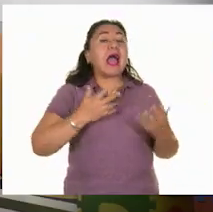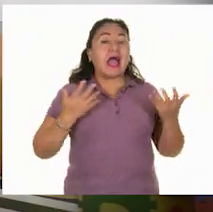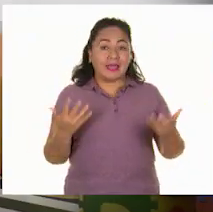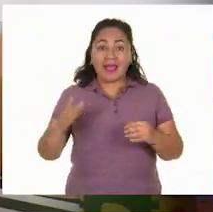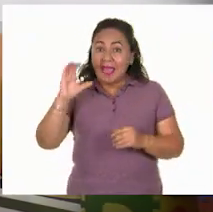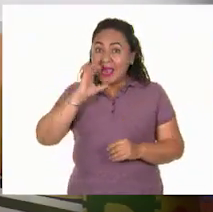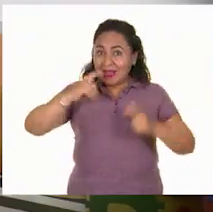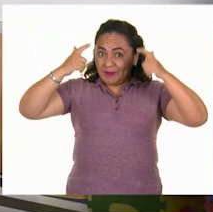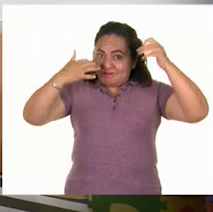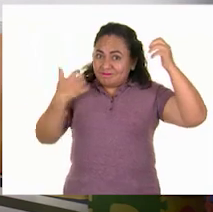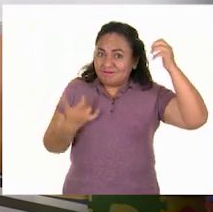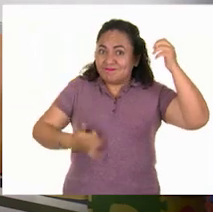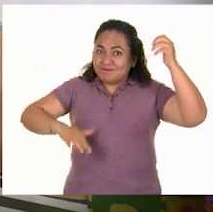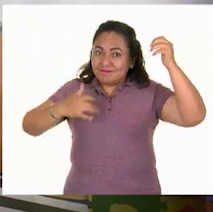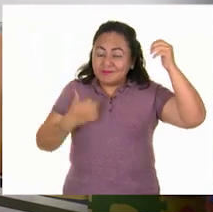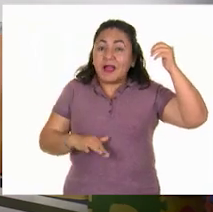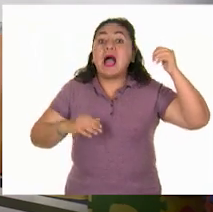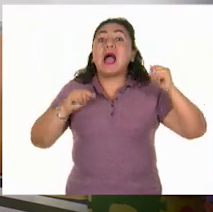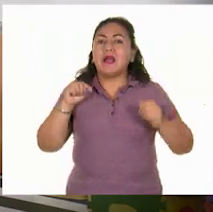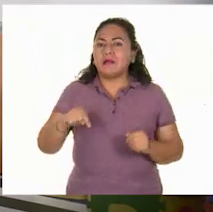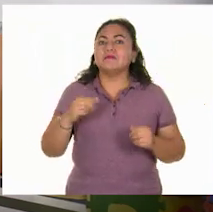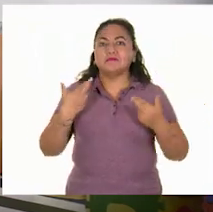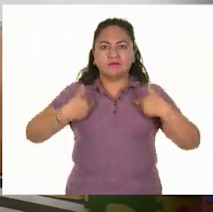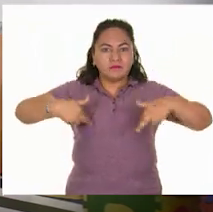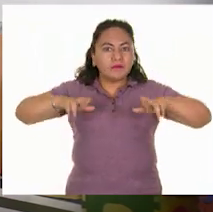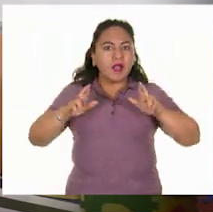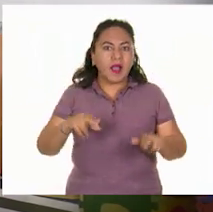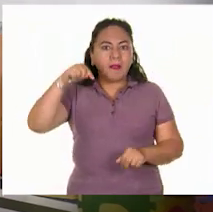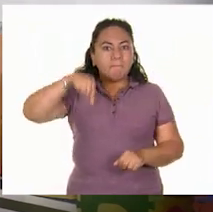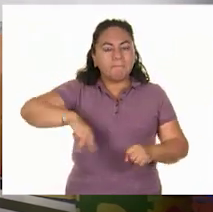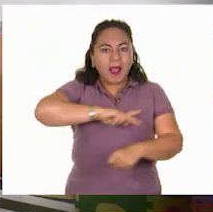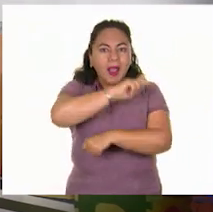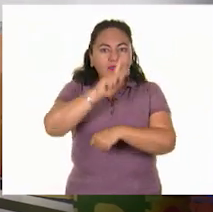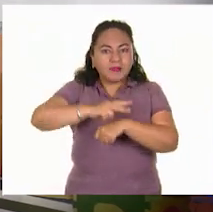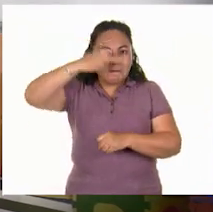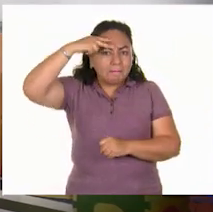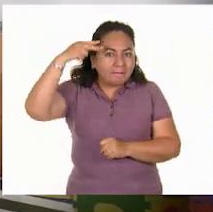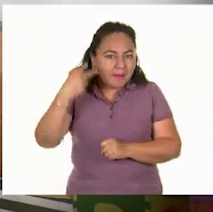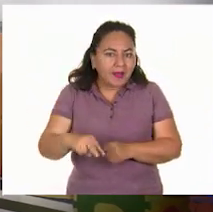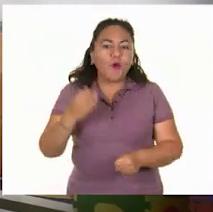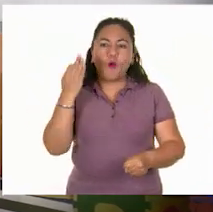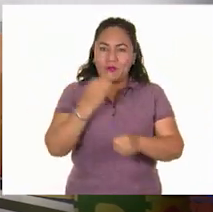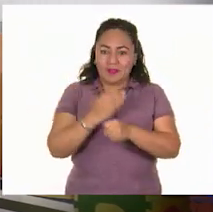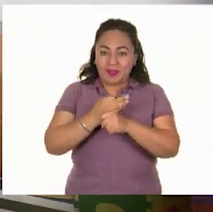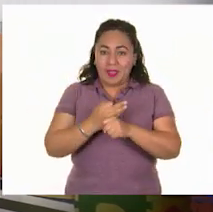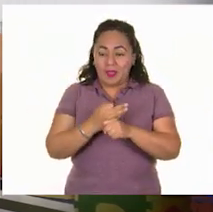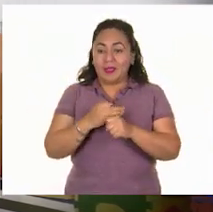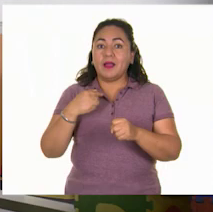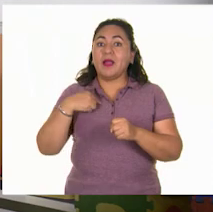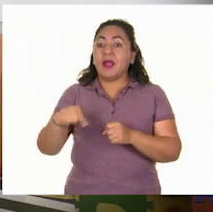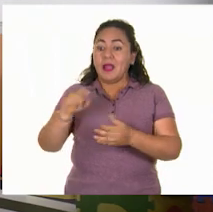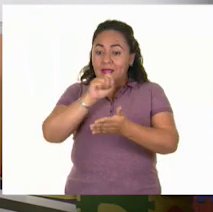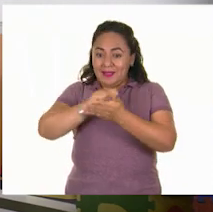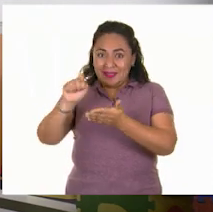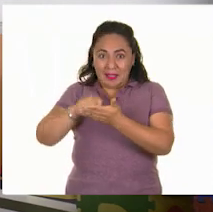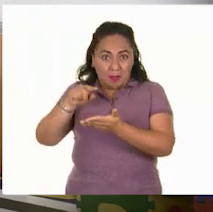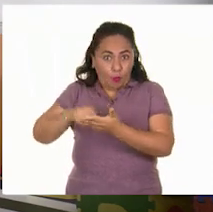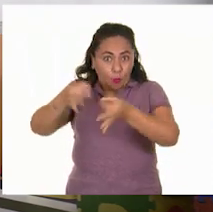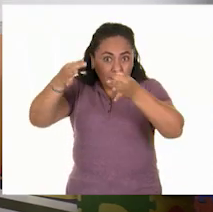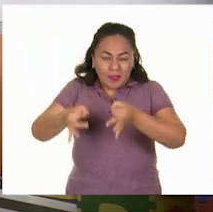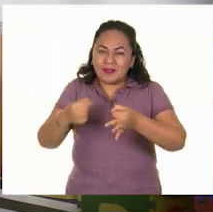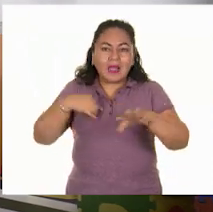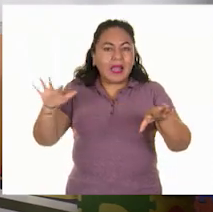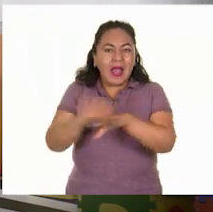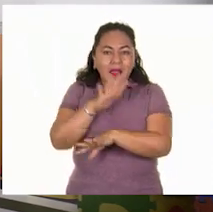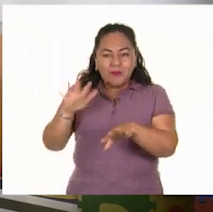es una canción pues muy representativa de nuestro país y la vamos a hacer con esta letra que yo escribí